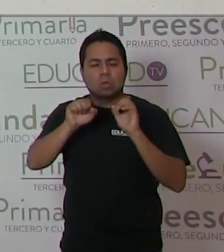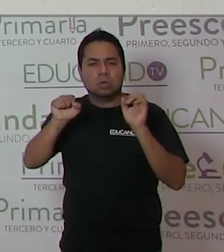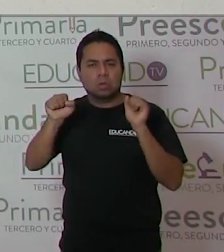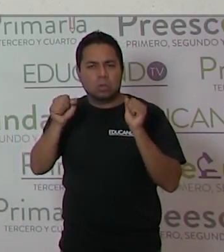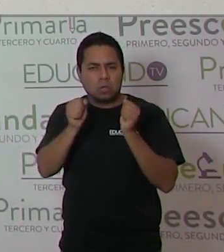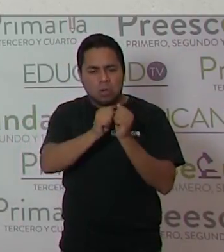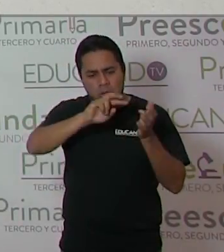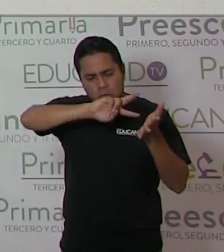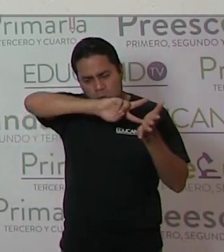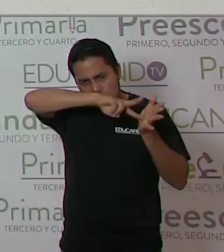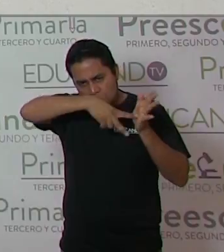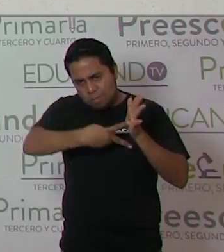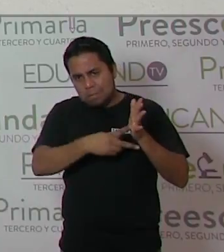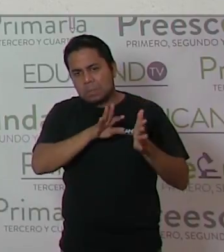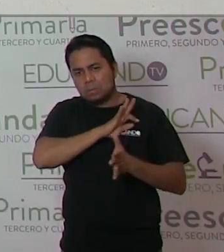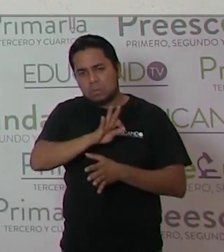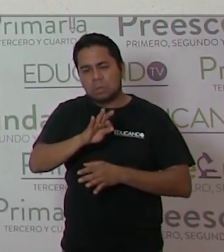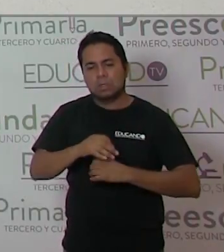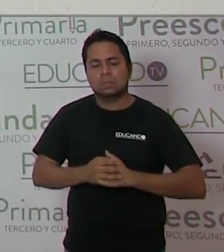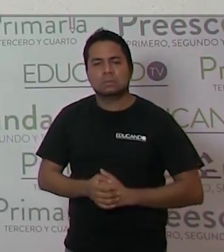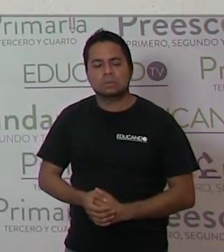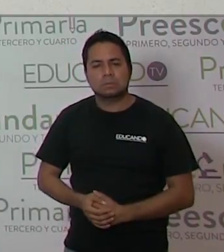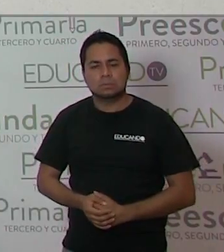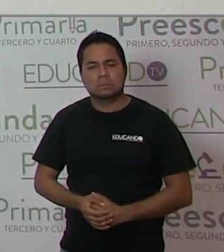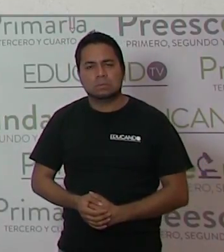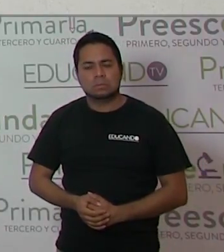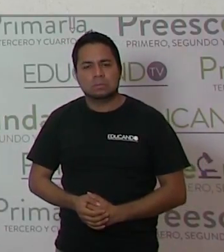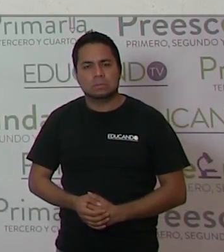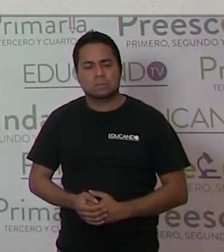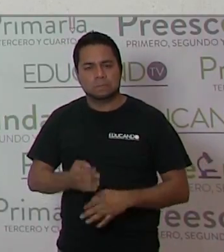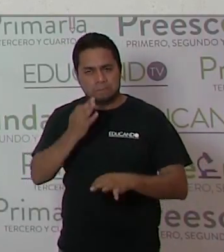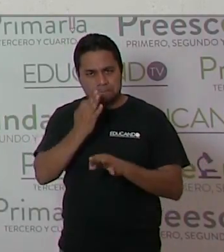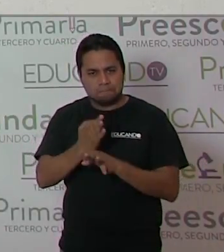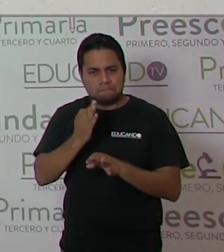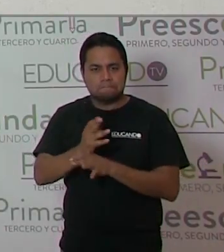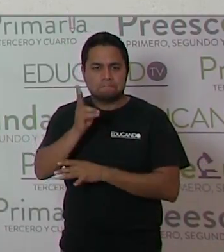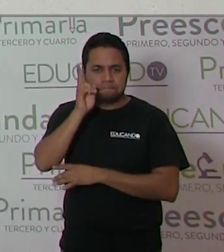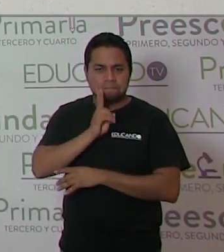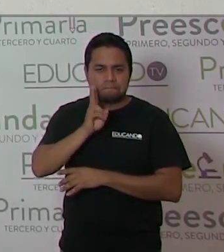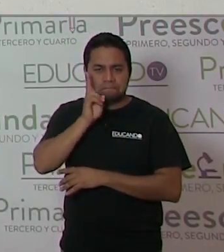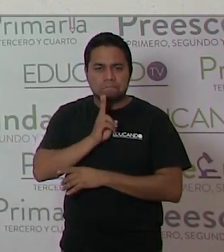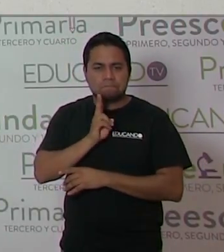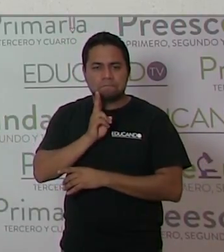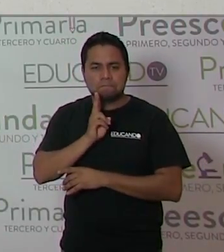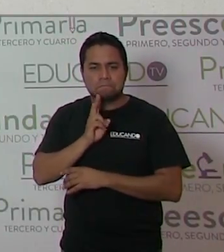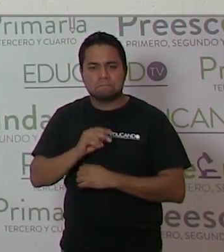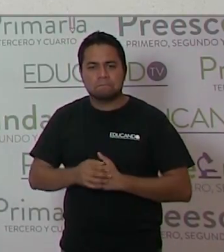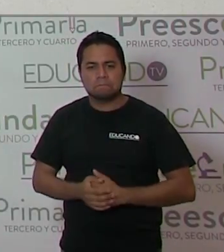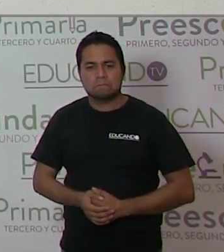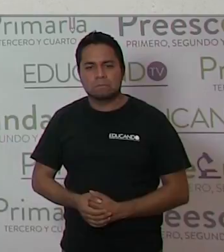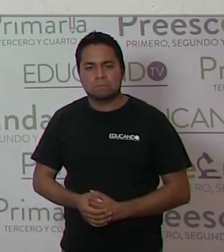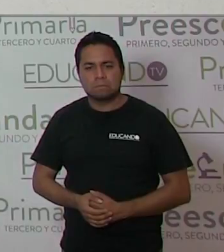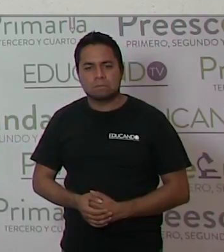con un compás. En este caso vamos a construir un